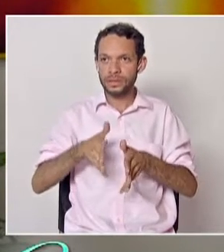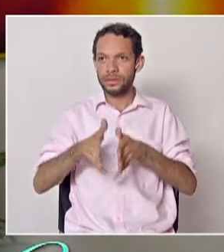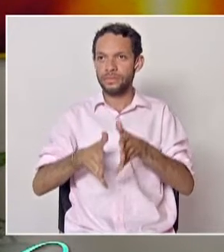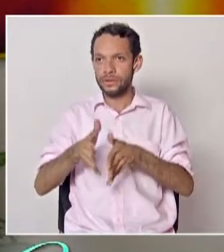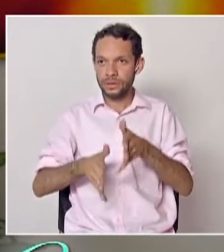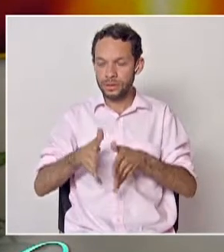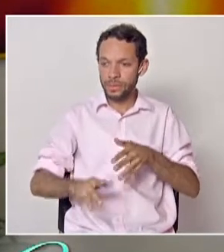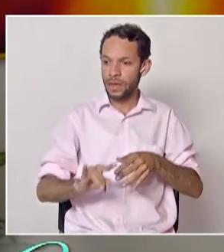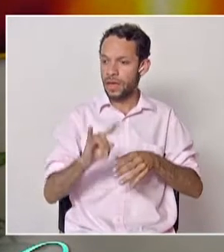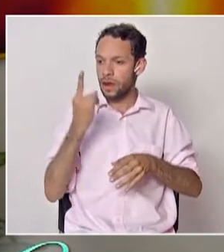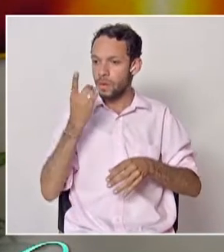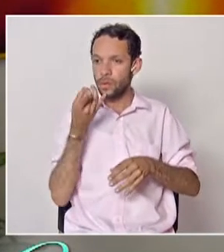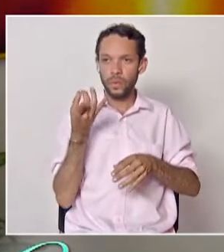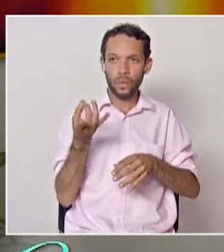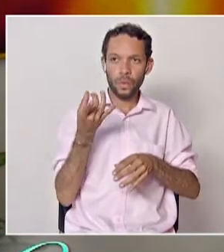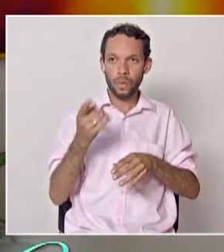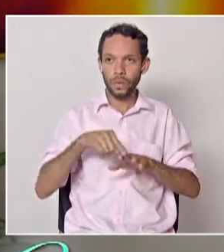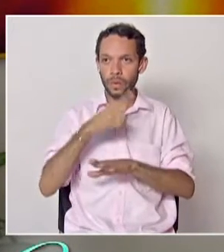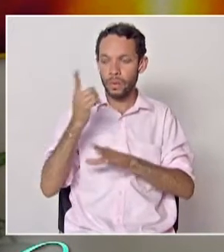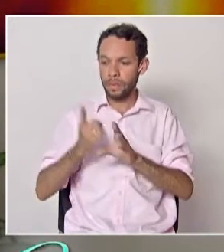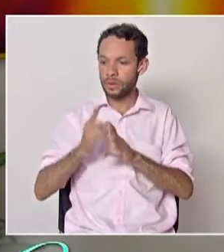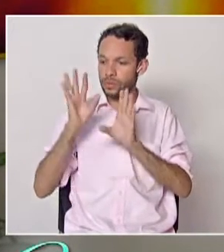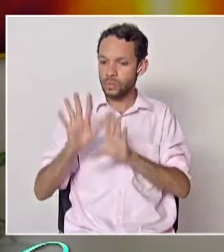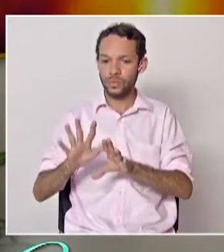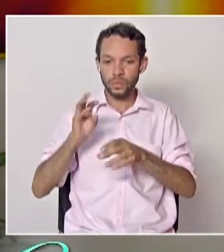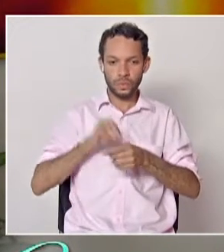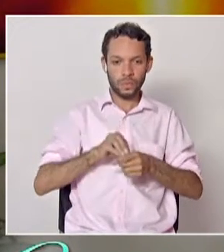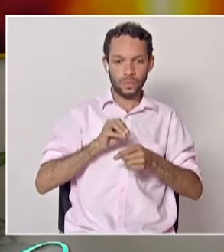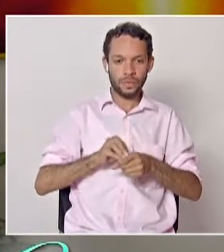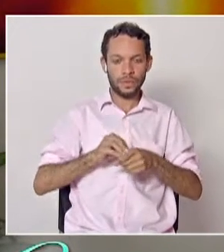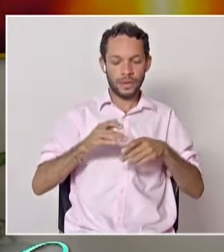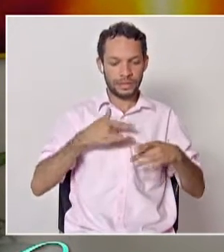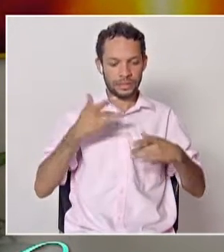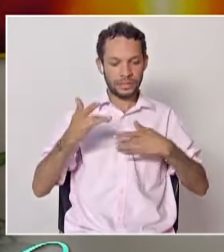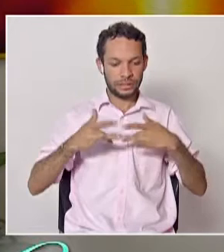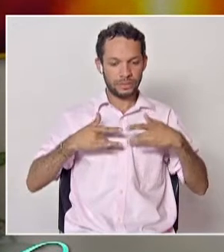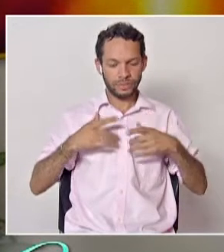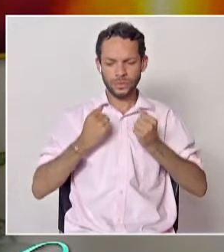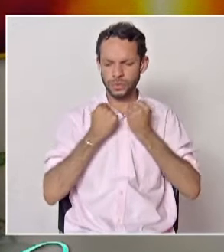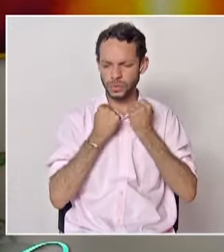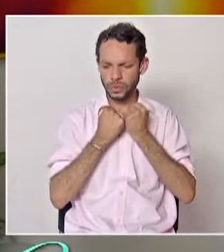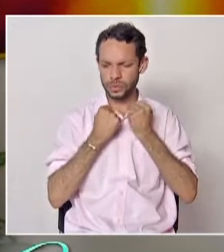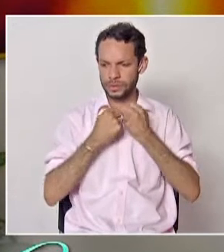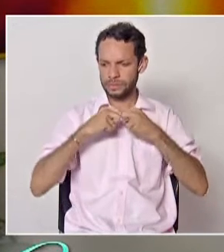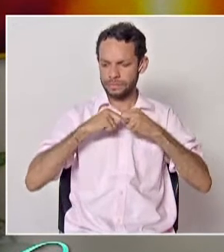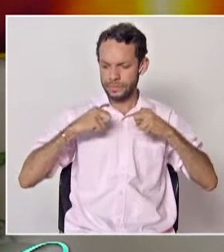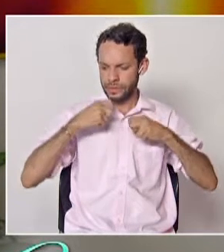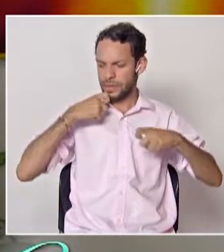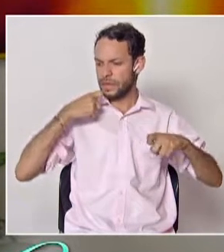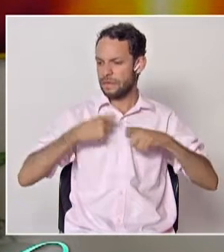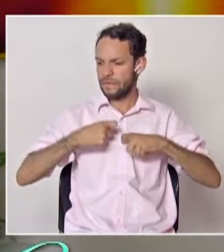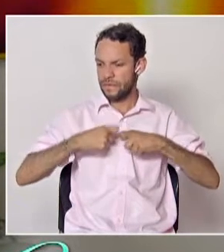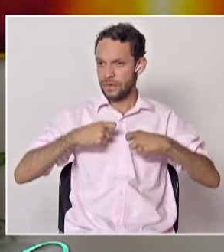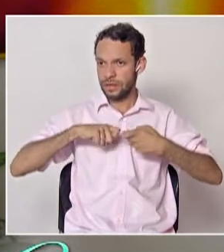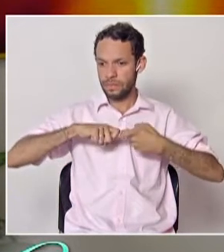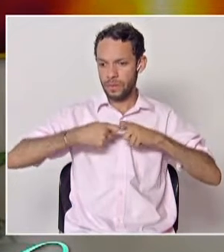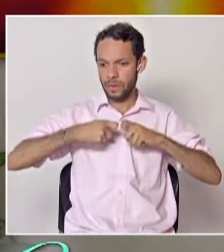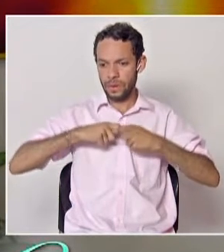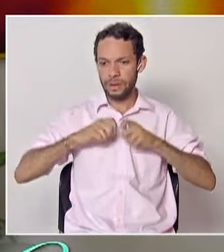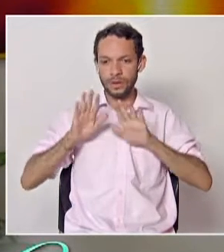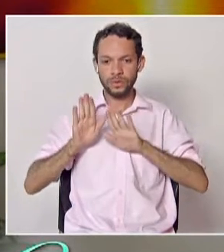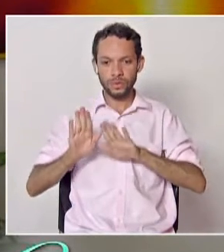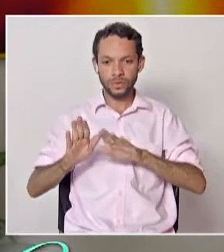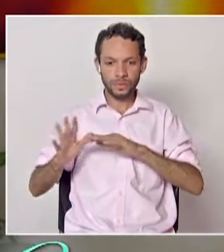dolor como tal no hace parte o no es más que una manifestación de una acumulación de tensión que posteriormente se somatiza en dolor.